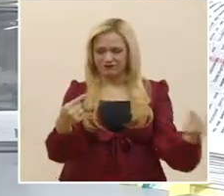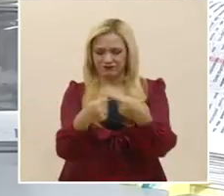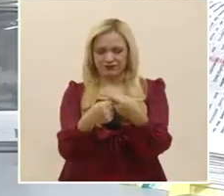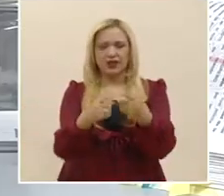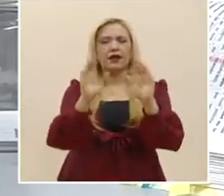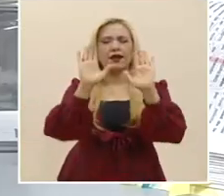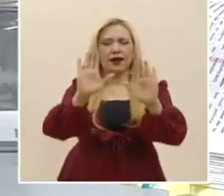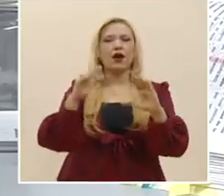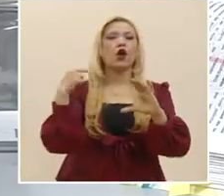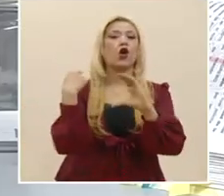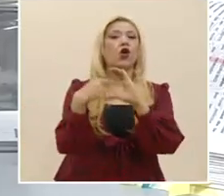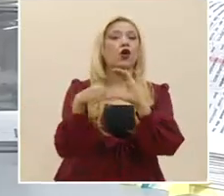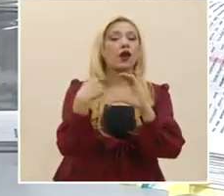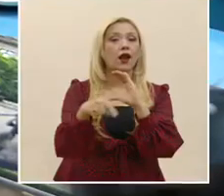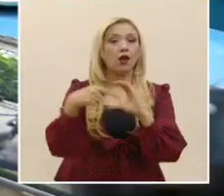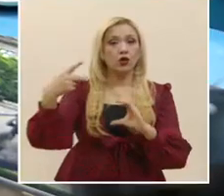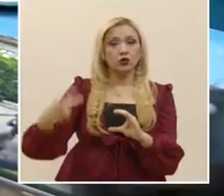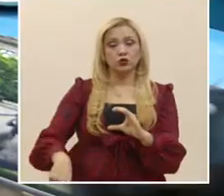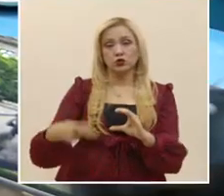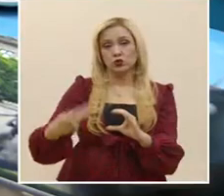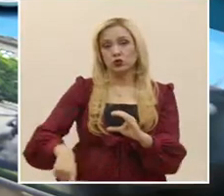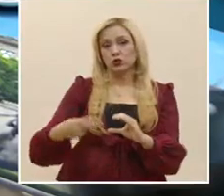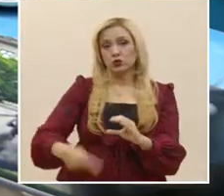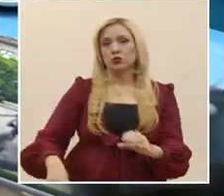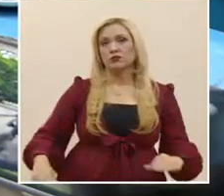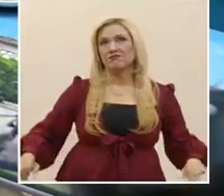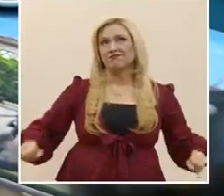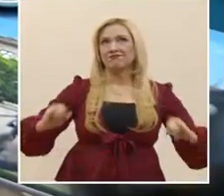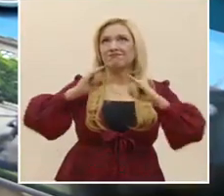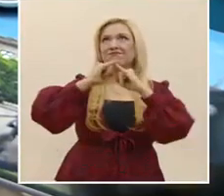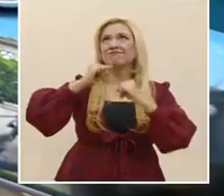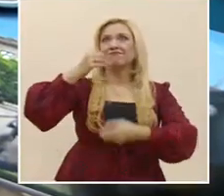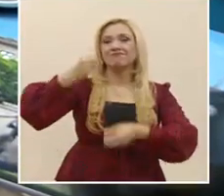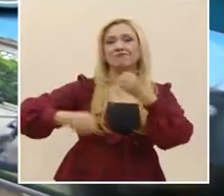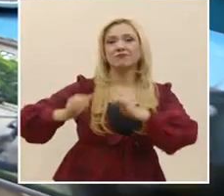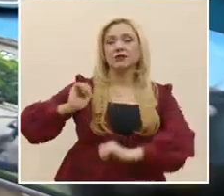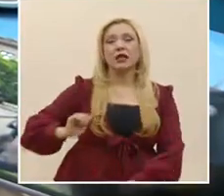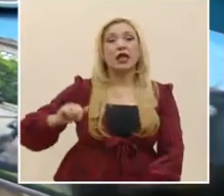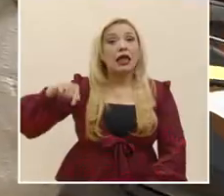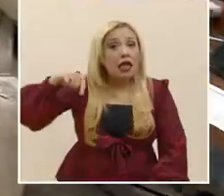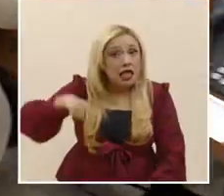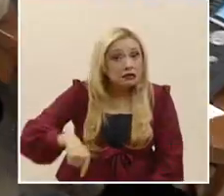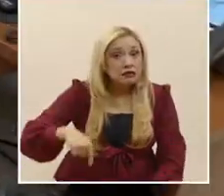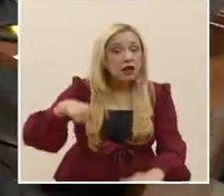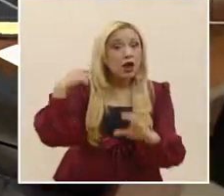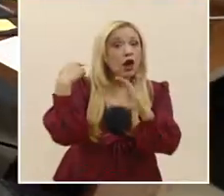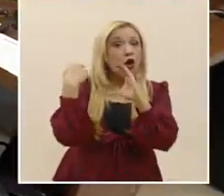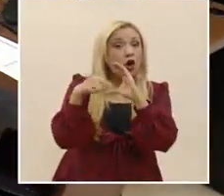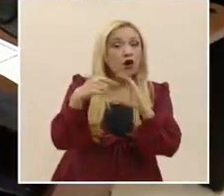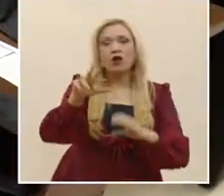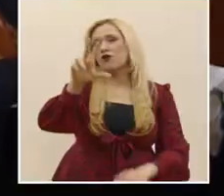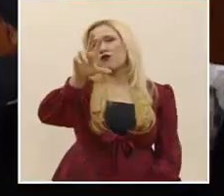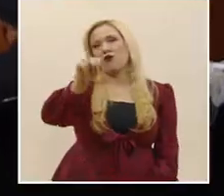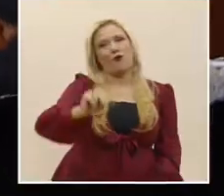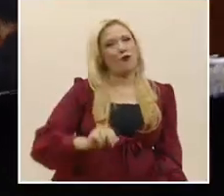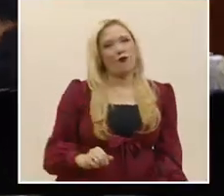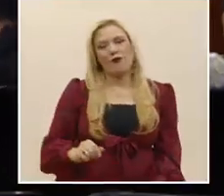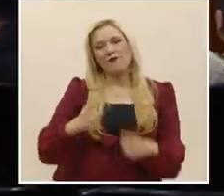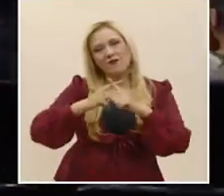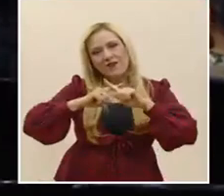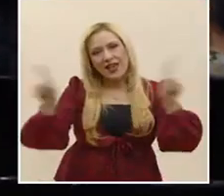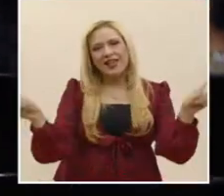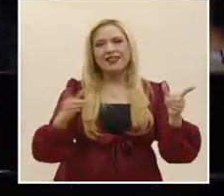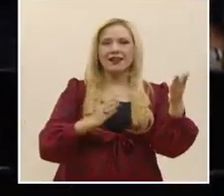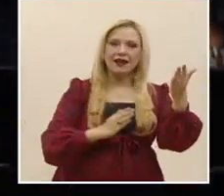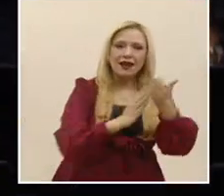que el correo electrónico institucional de los órganos jurisdiccionales no es un medio para ese propósito. La primera sala